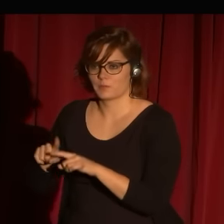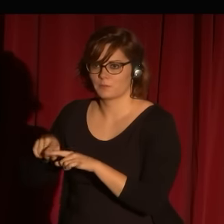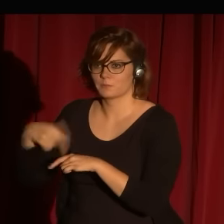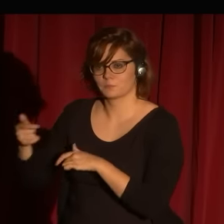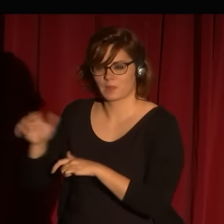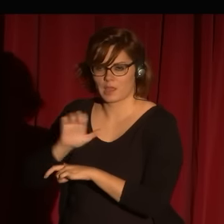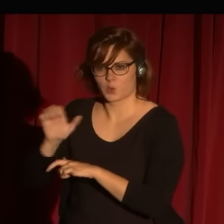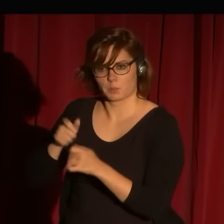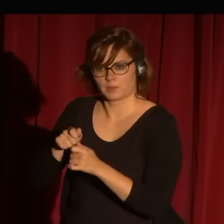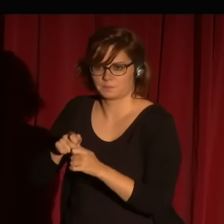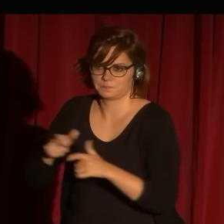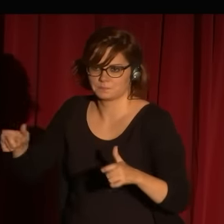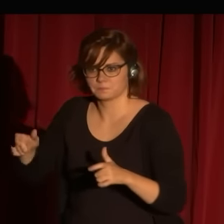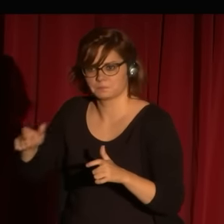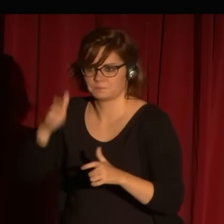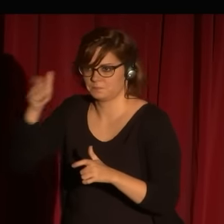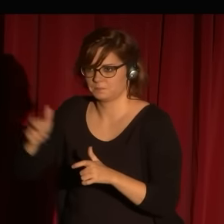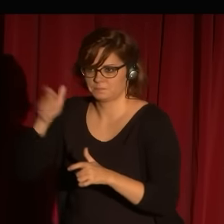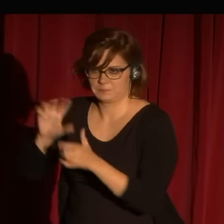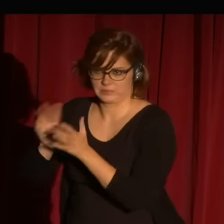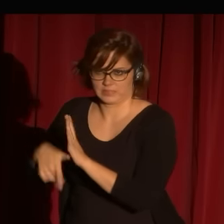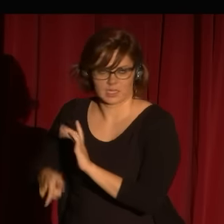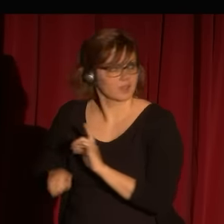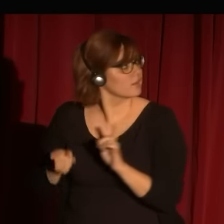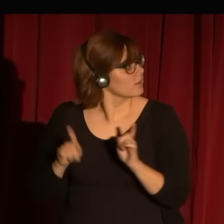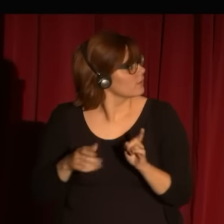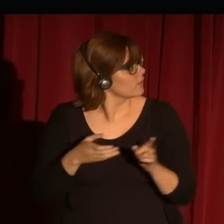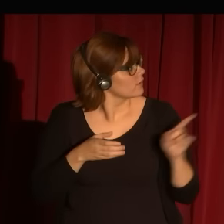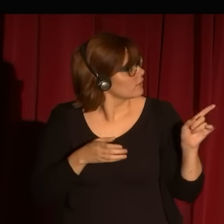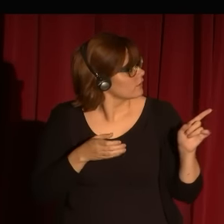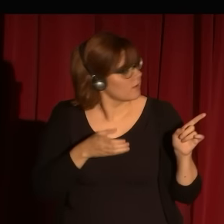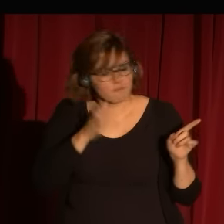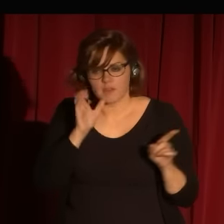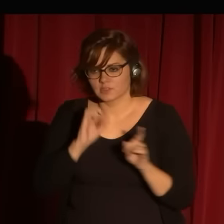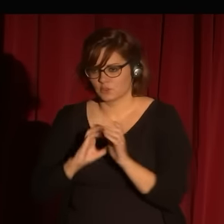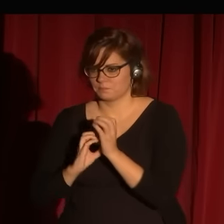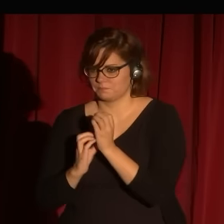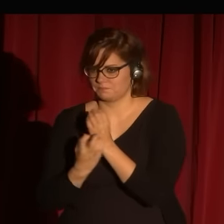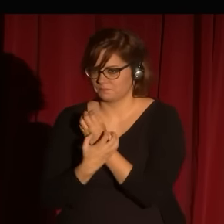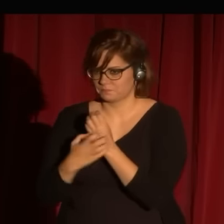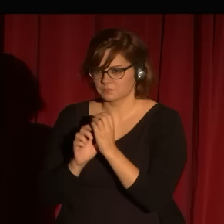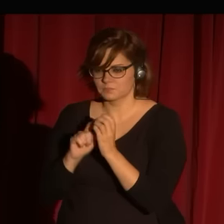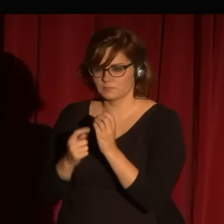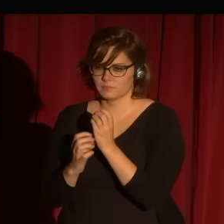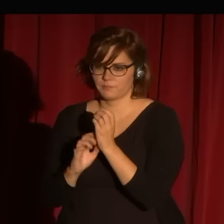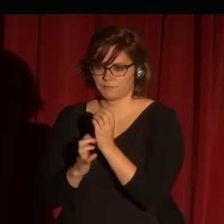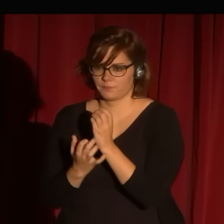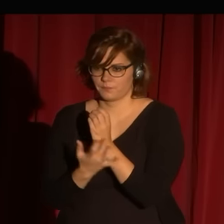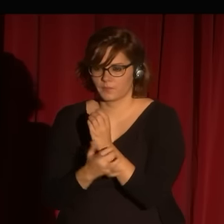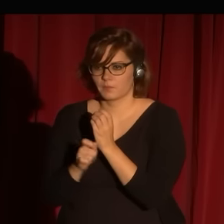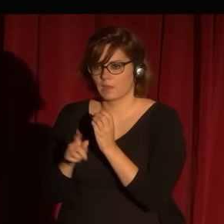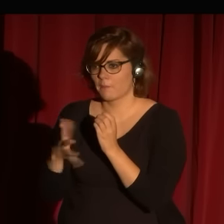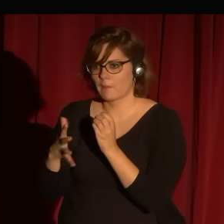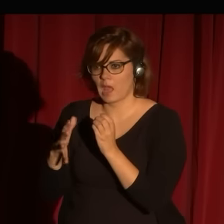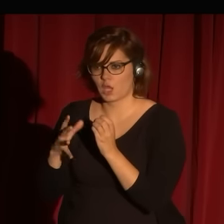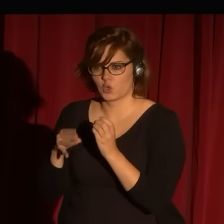otras partes de Europa y objetos como este vaso tienen esta especie de tachuelas de cristal en la parte baja precisamente para que una mano